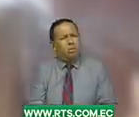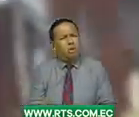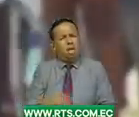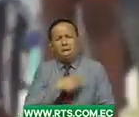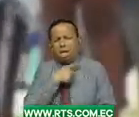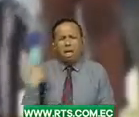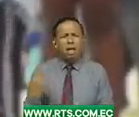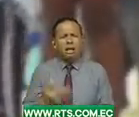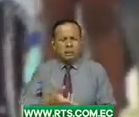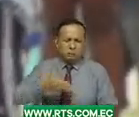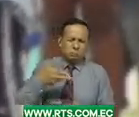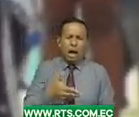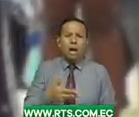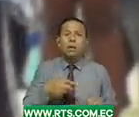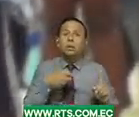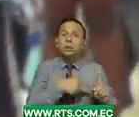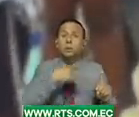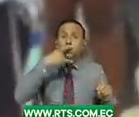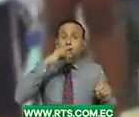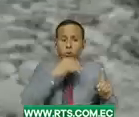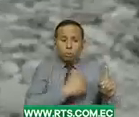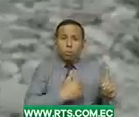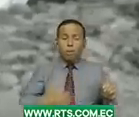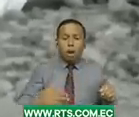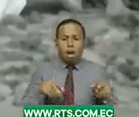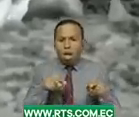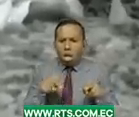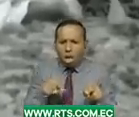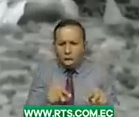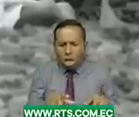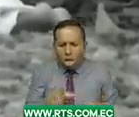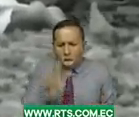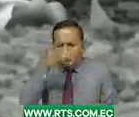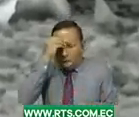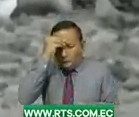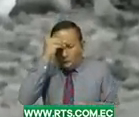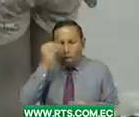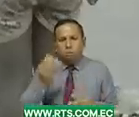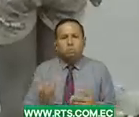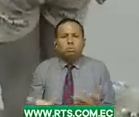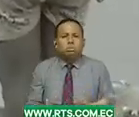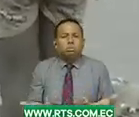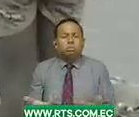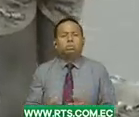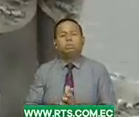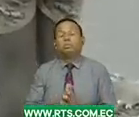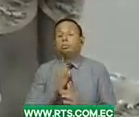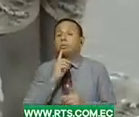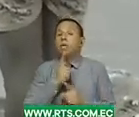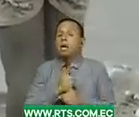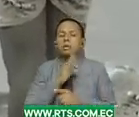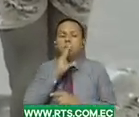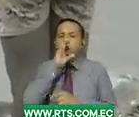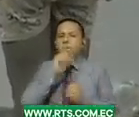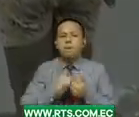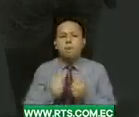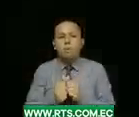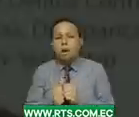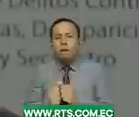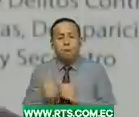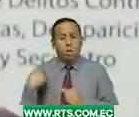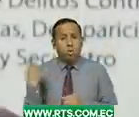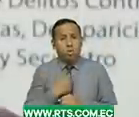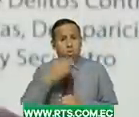una revictimización de estos menores de edad a exponerles este tipo de escenario. Por lo general, en todos los eventos violentos que nosotros acudimos al